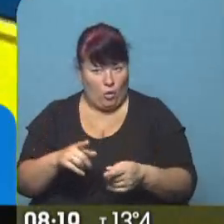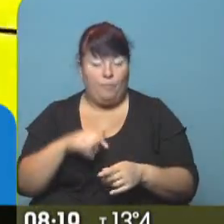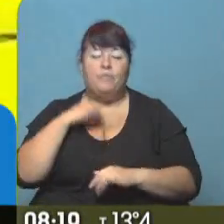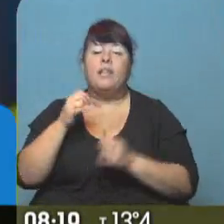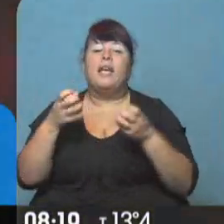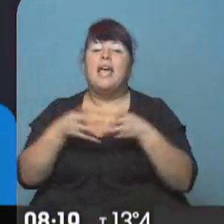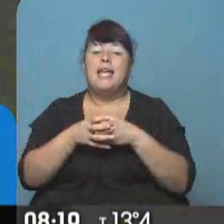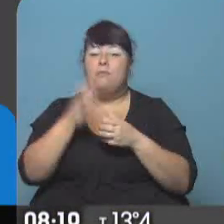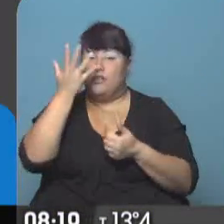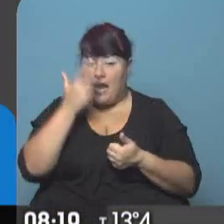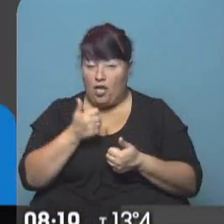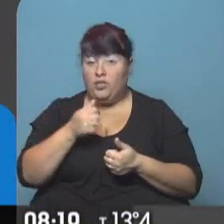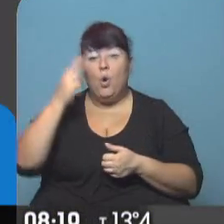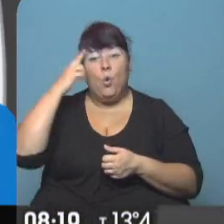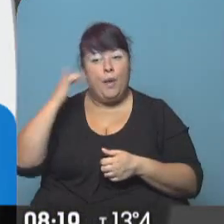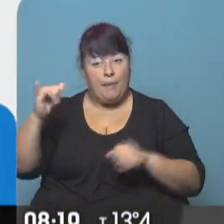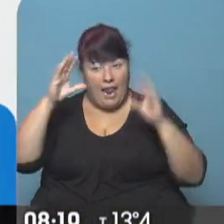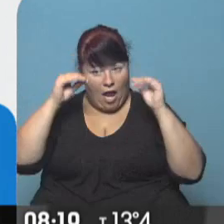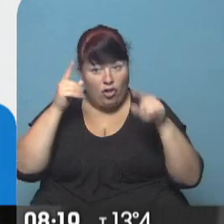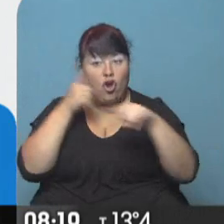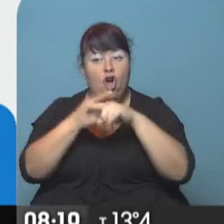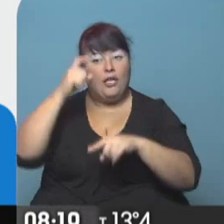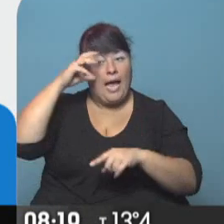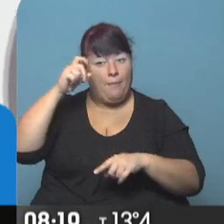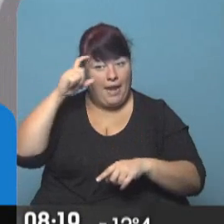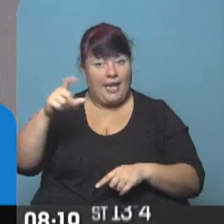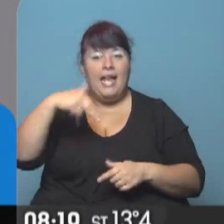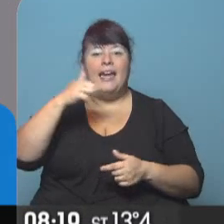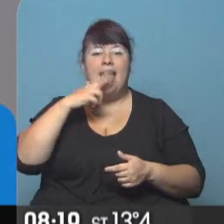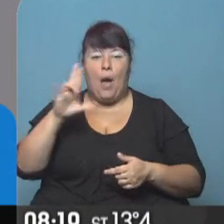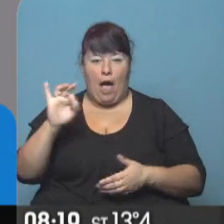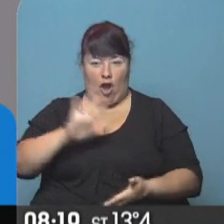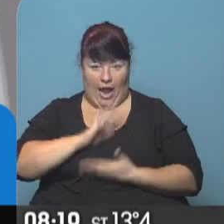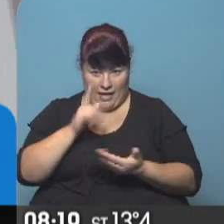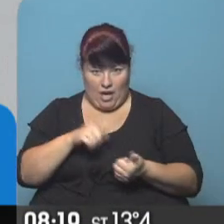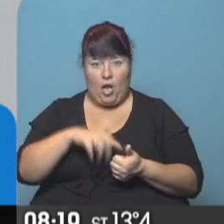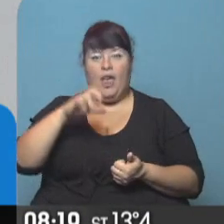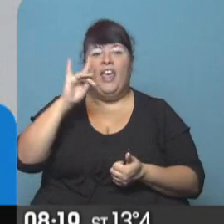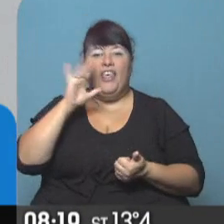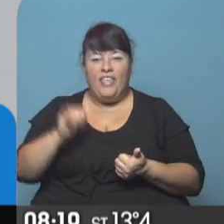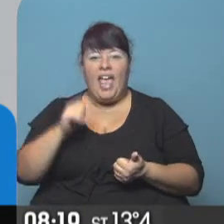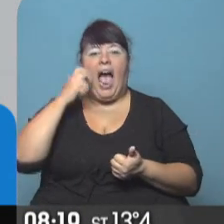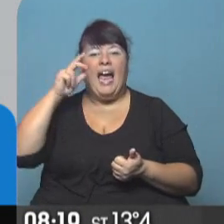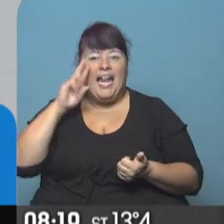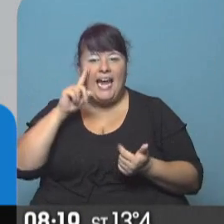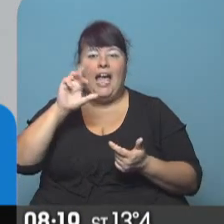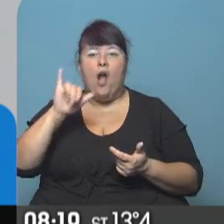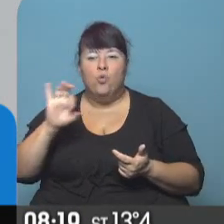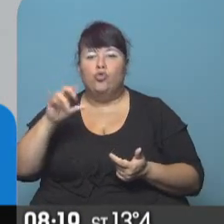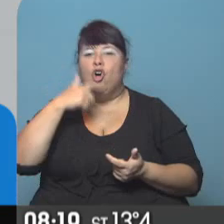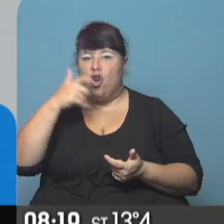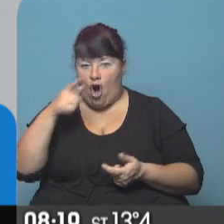la formación del Ciclón. 21-30 ante Emelec. Navarro en el arco. Paulo Díaz, Angeleri, Caruso,